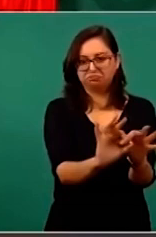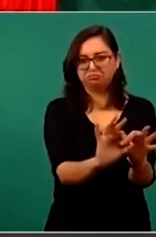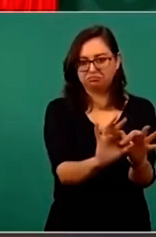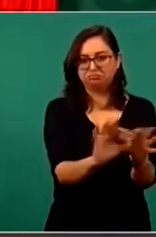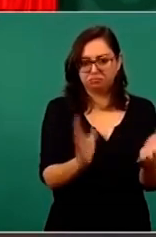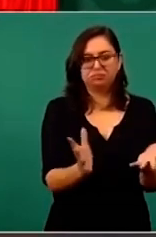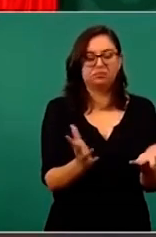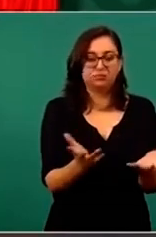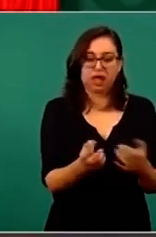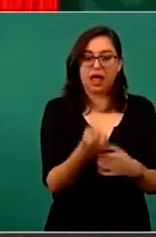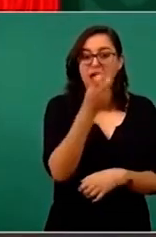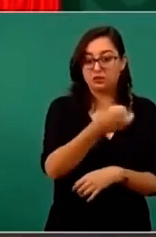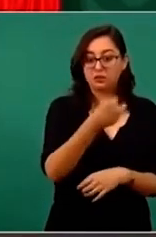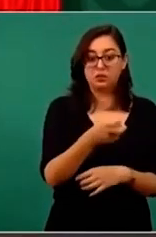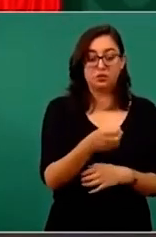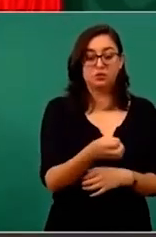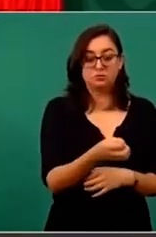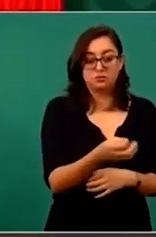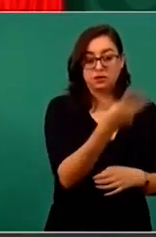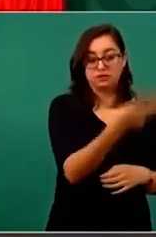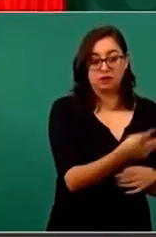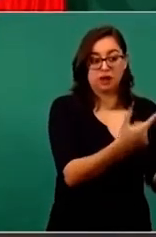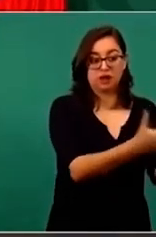y aquí existe pues